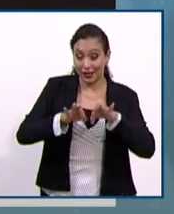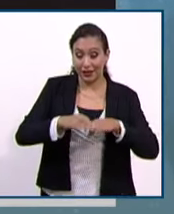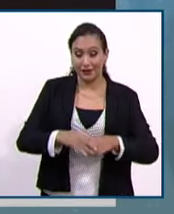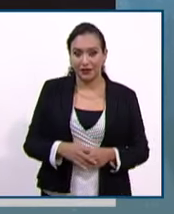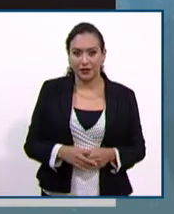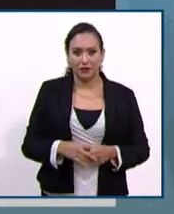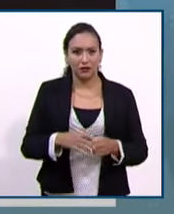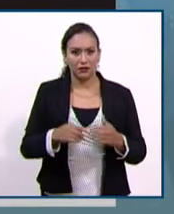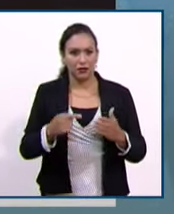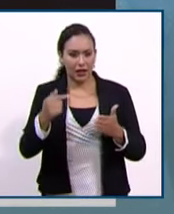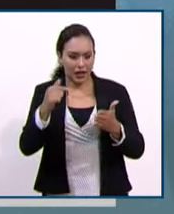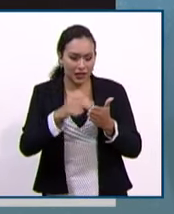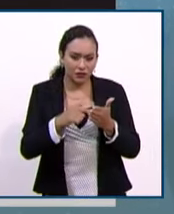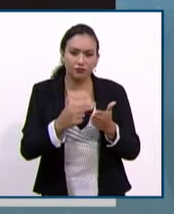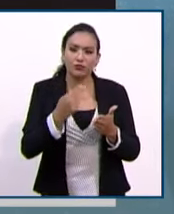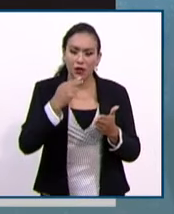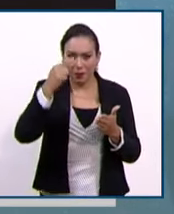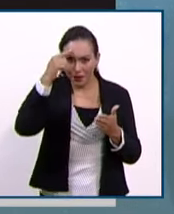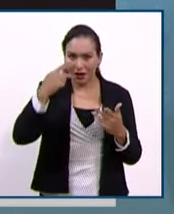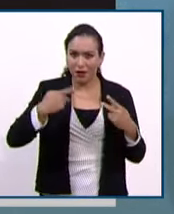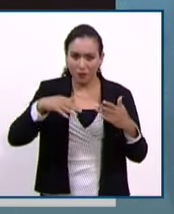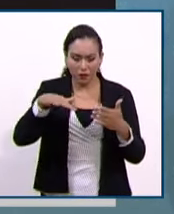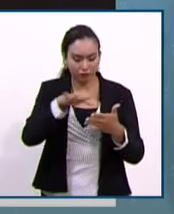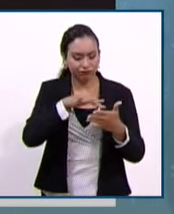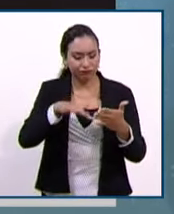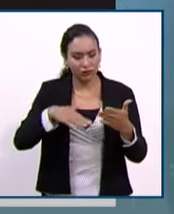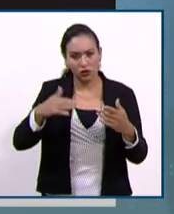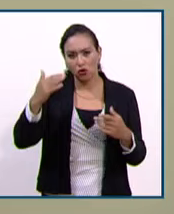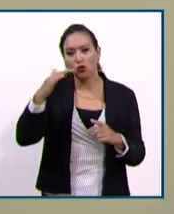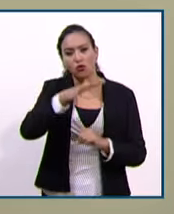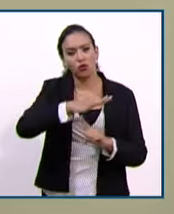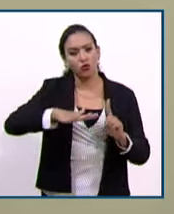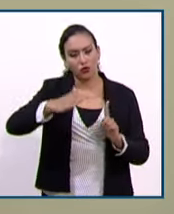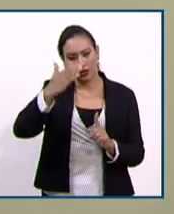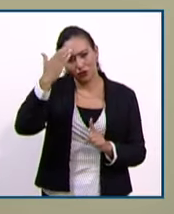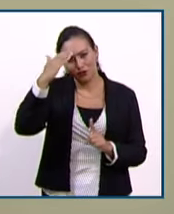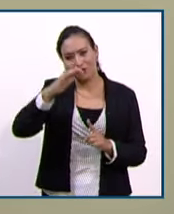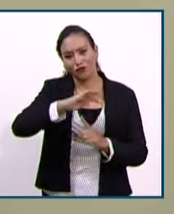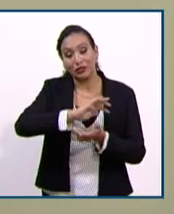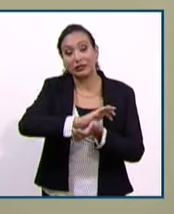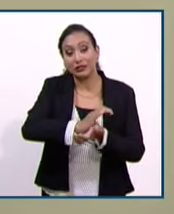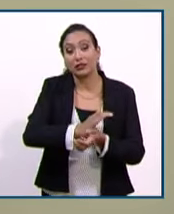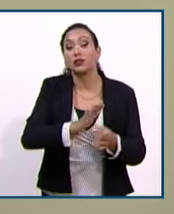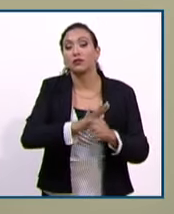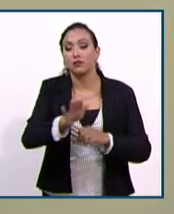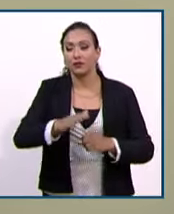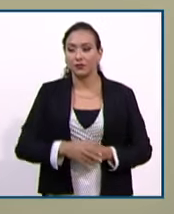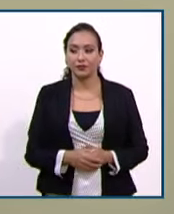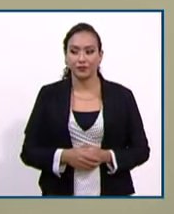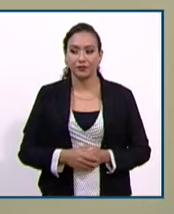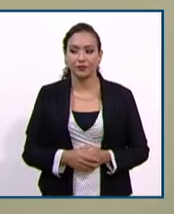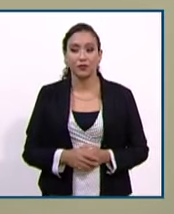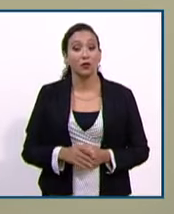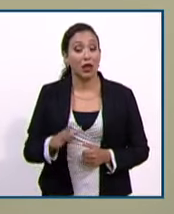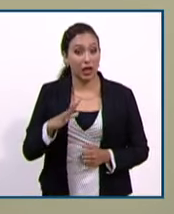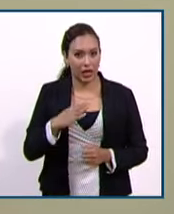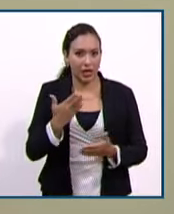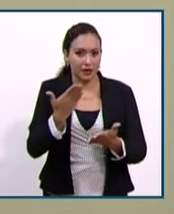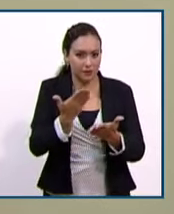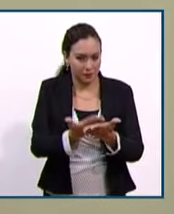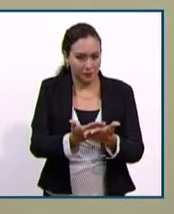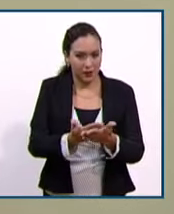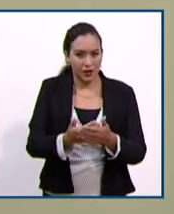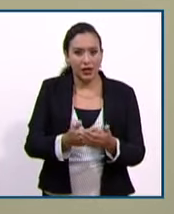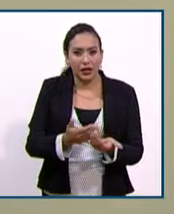datos generan conocimiento sobre contextos de discriminación. El planteamiento del problema cuando se hace con ese tipo de